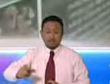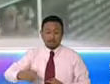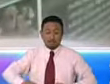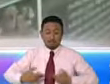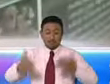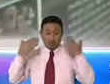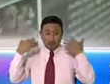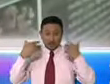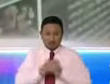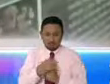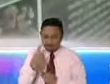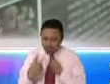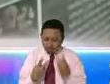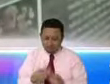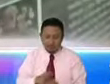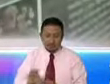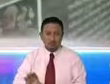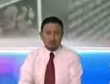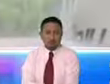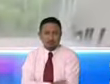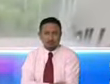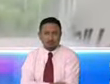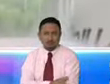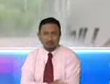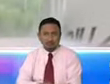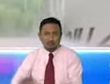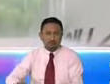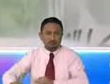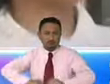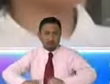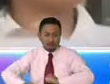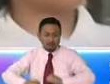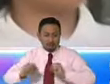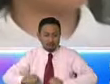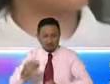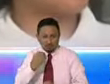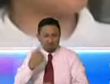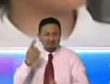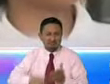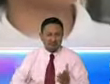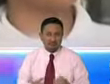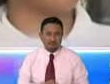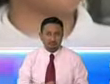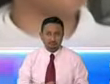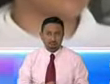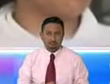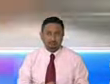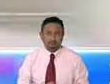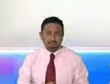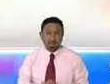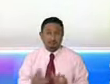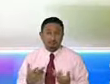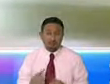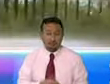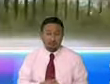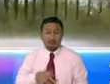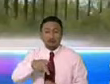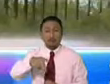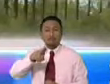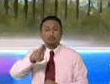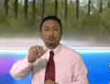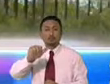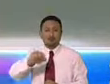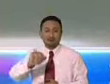y conocer sus costumbres, actividades y gastronomía, tal como ocurre también en Puná,